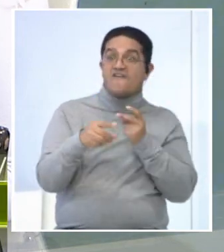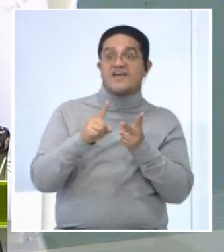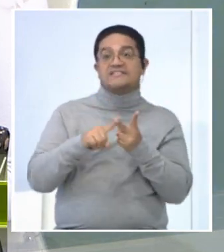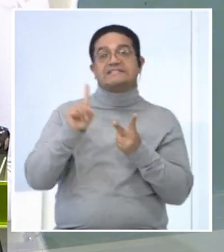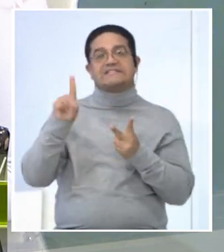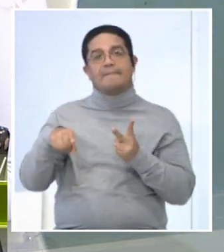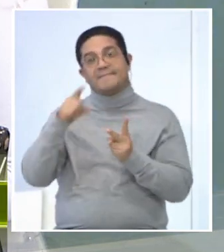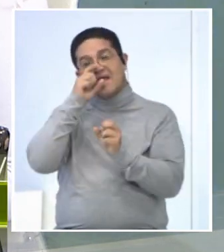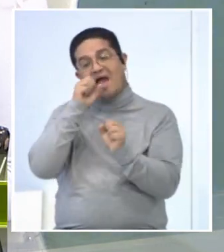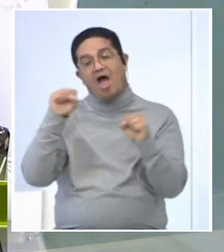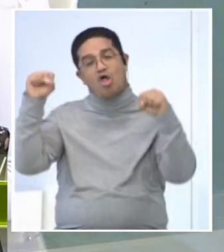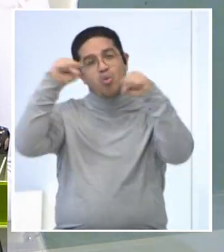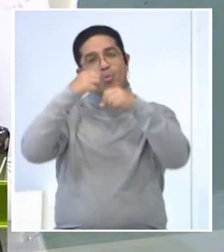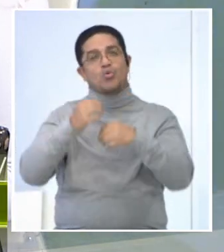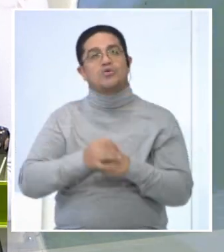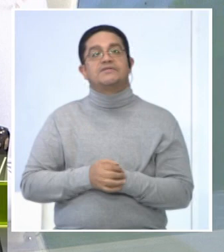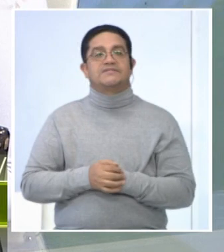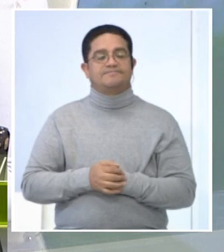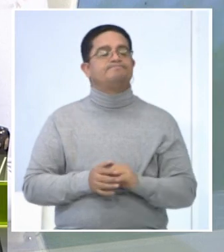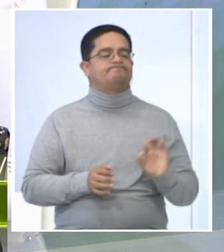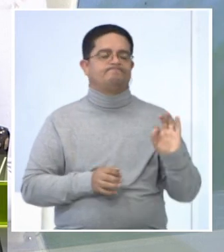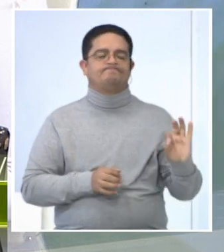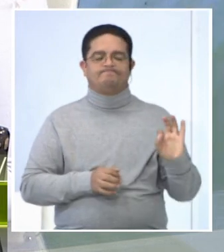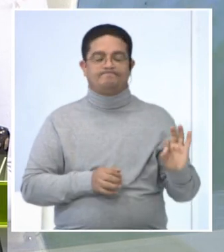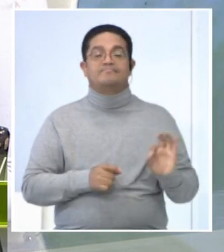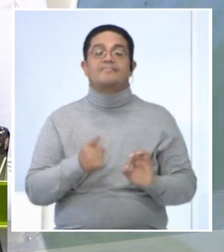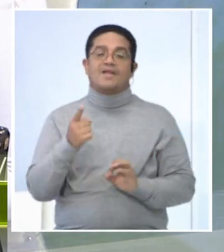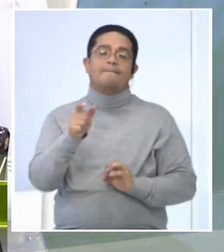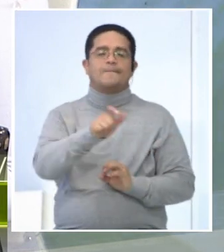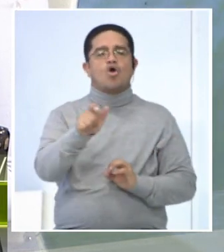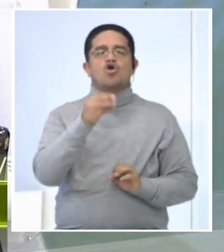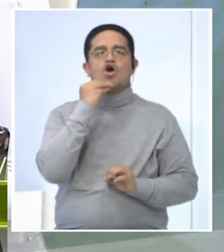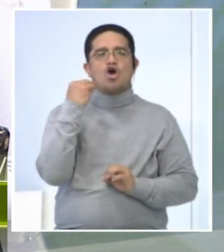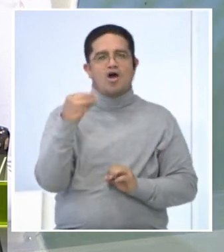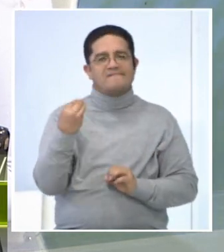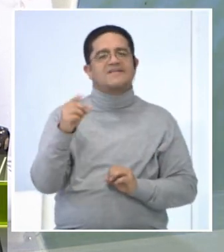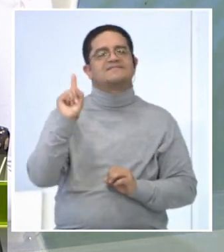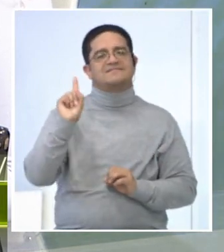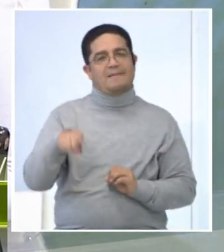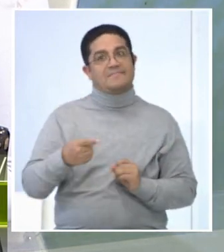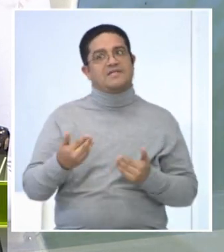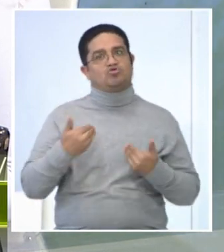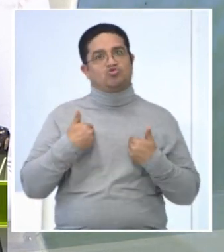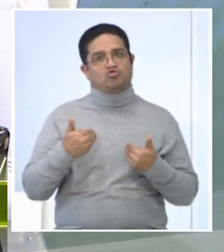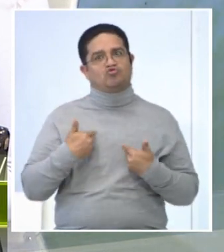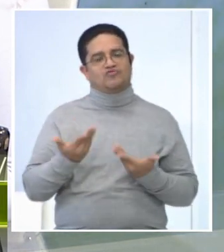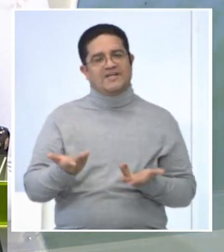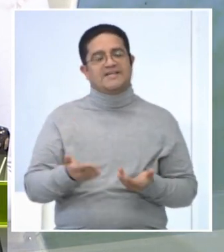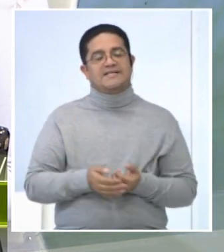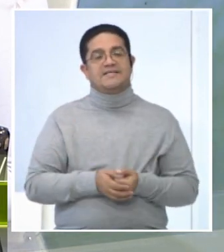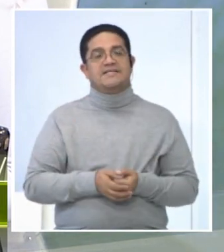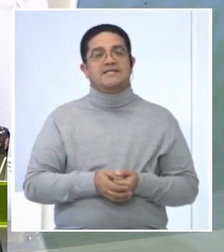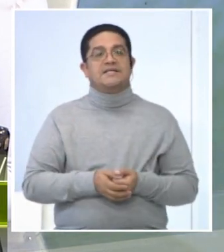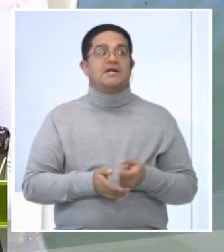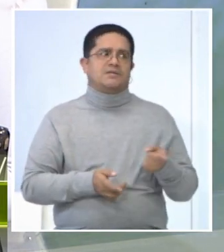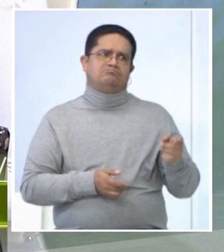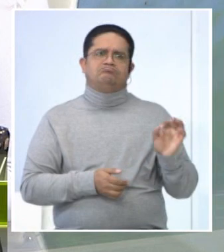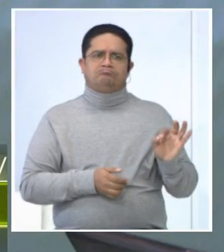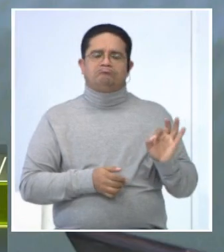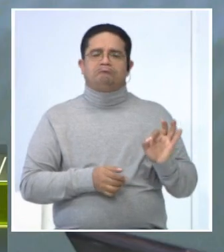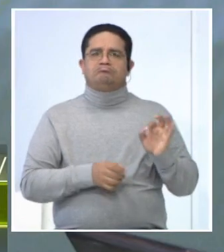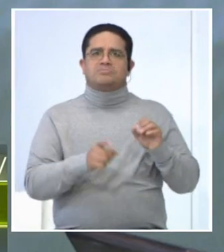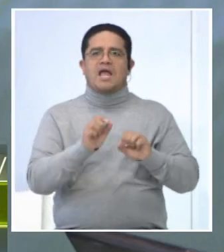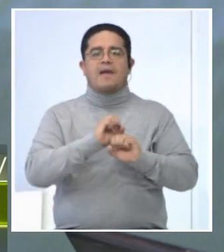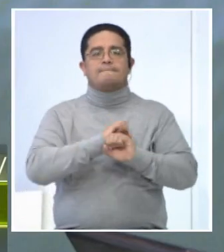de edad avanzada. Así es. Bueno, aunque personas jóvenes también no se escapan de un reemplazo articular, ¿no? Ajá, no, por supuesto. De hecho, hay